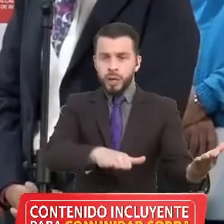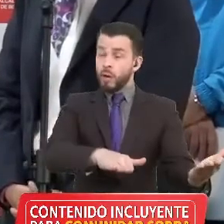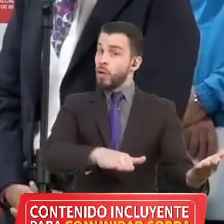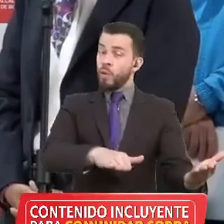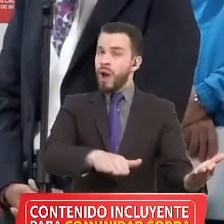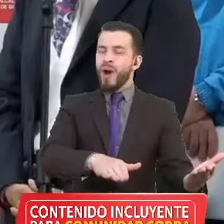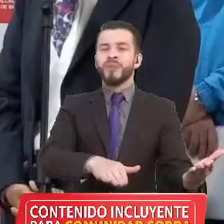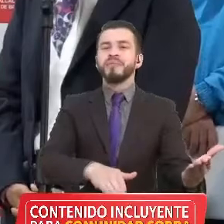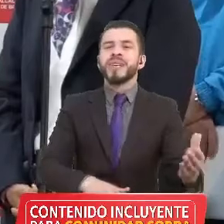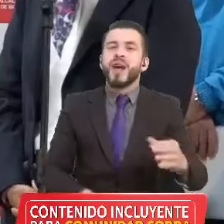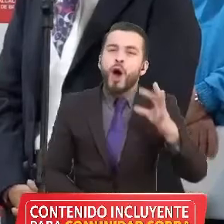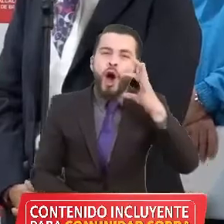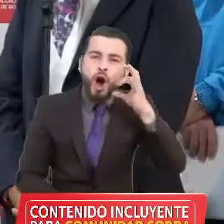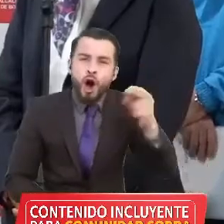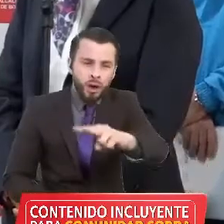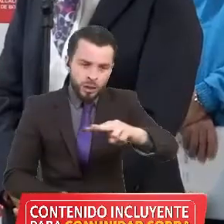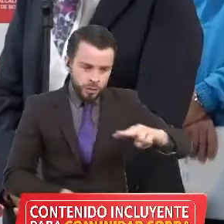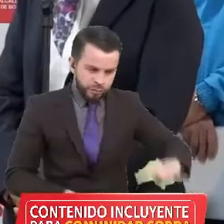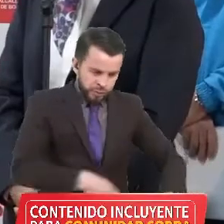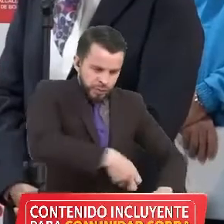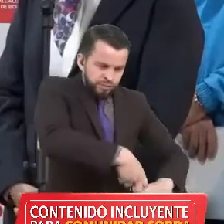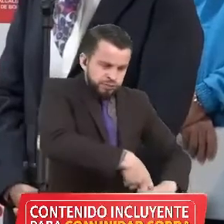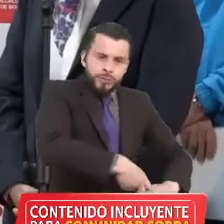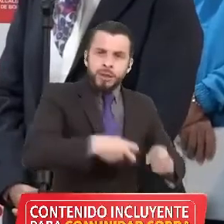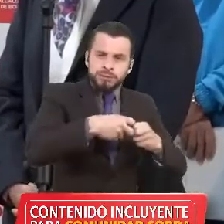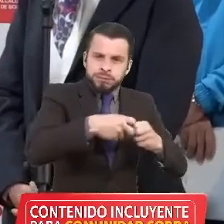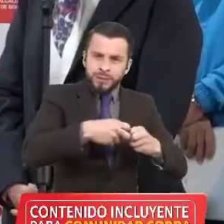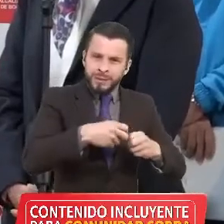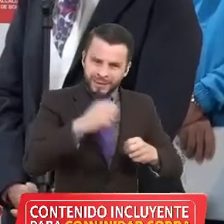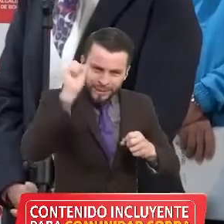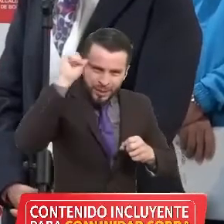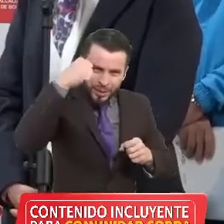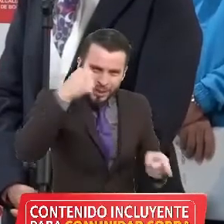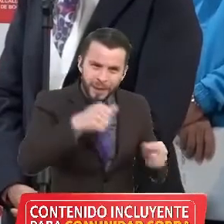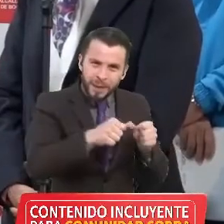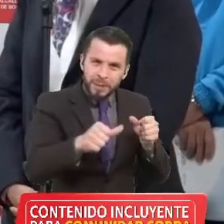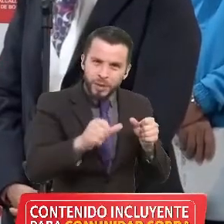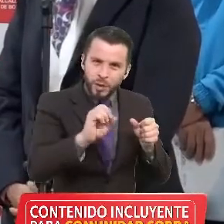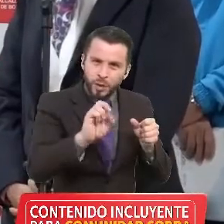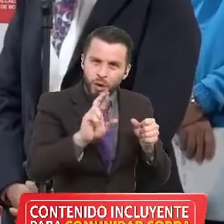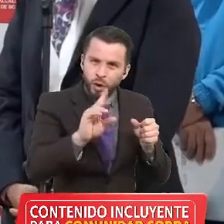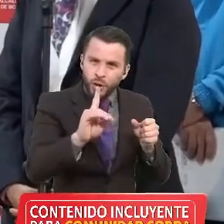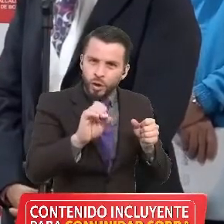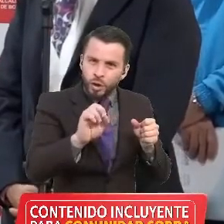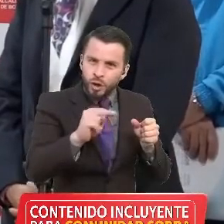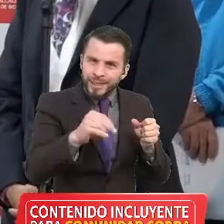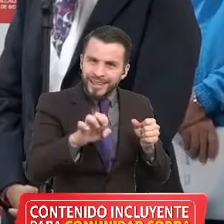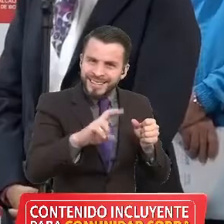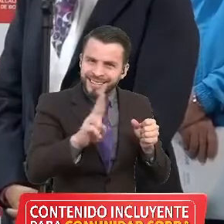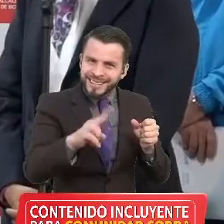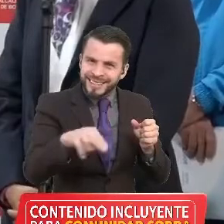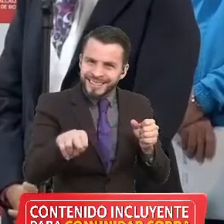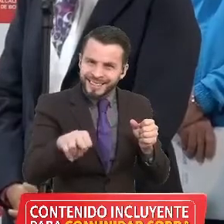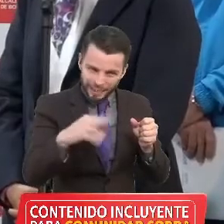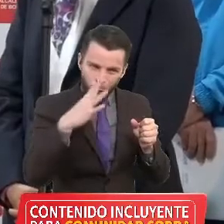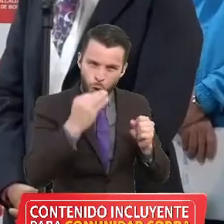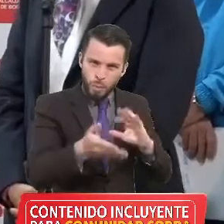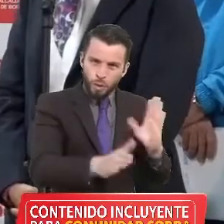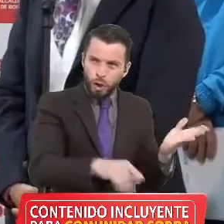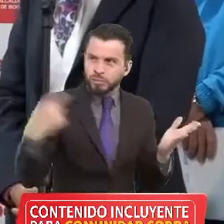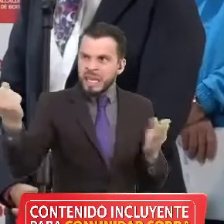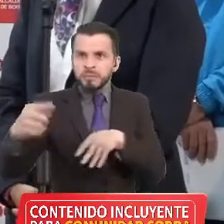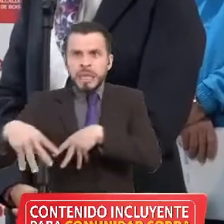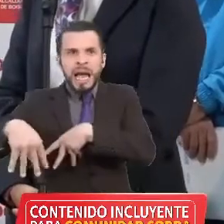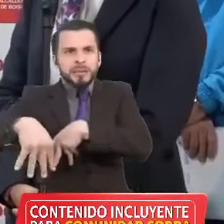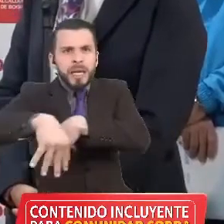ordóñez y quiero saludar los esfuerzos de esta alcaldía de usted alcaldesa para esclarecer estos hechos